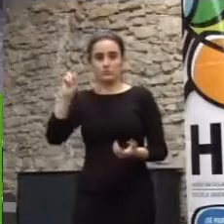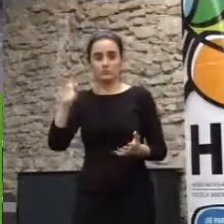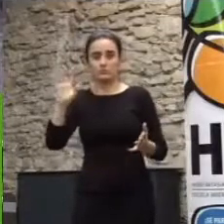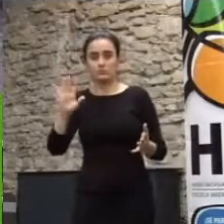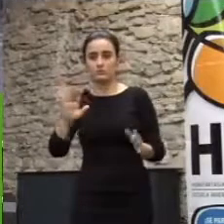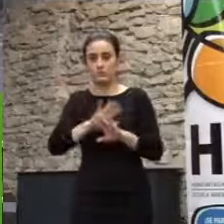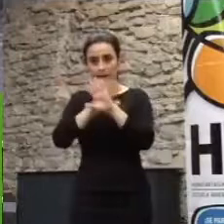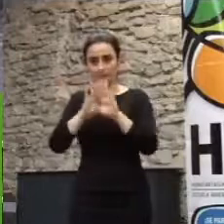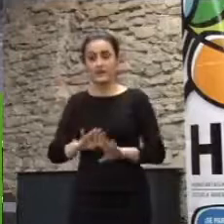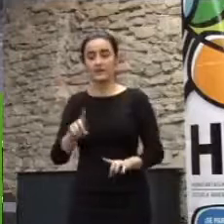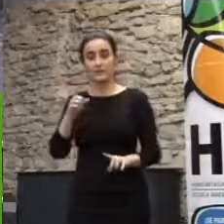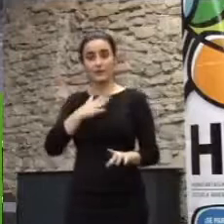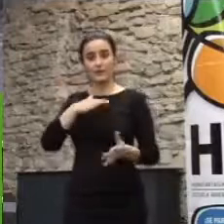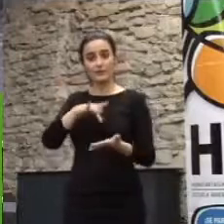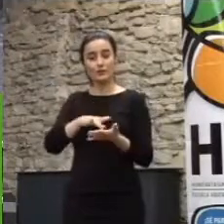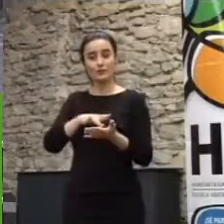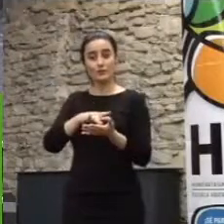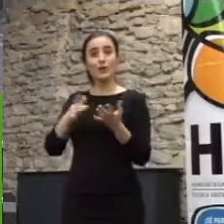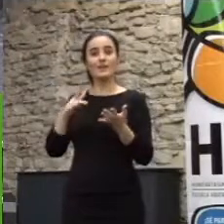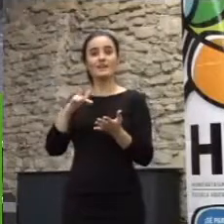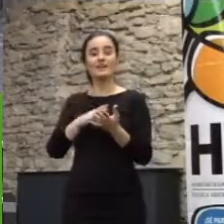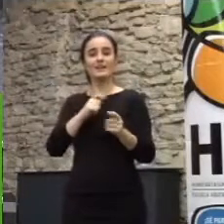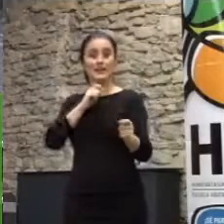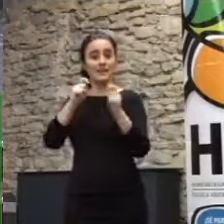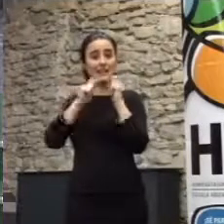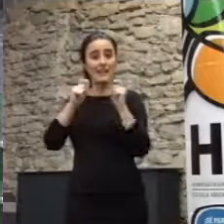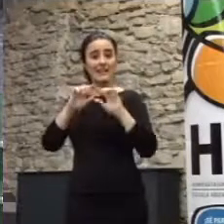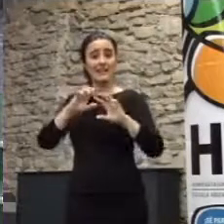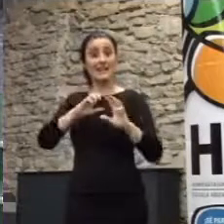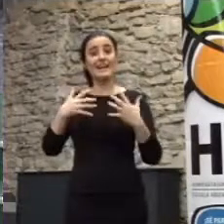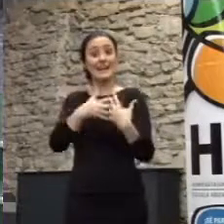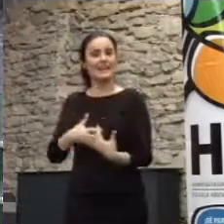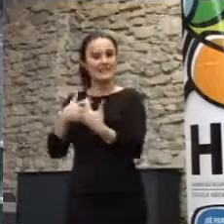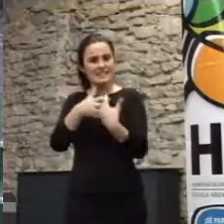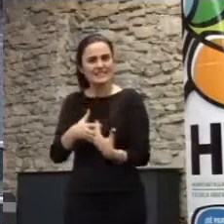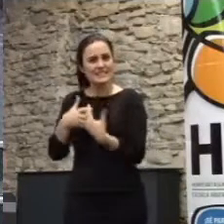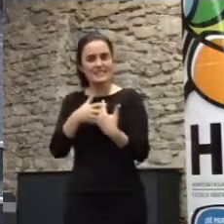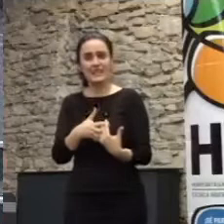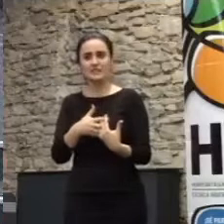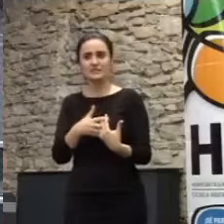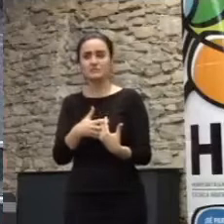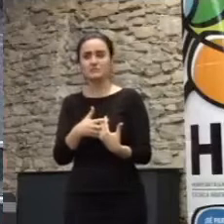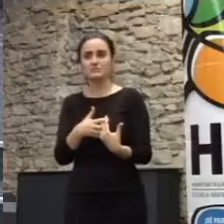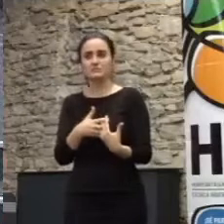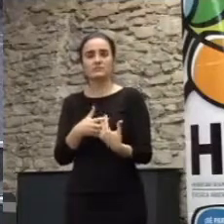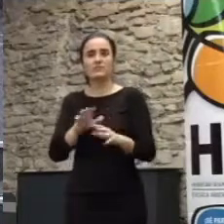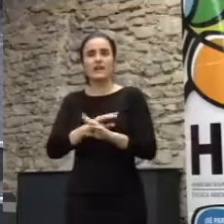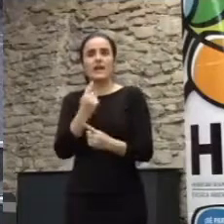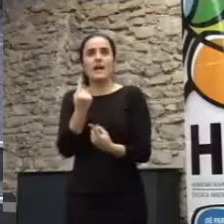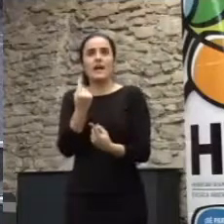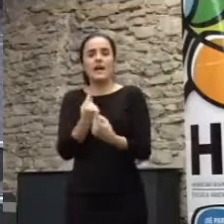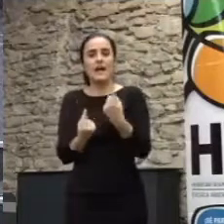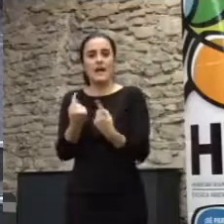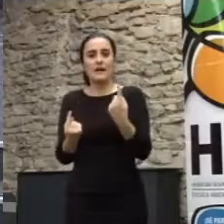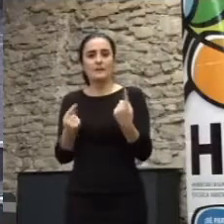a mí me tocó hacer la tesina en cuestión de medios de comunicación y guerras, y las guerras muchas veces, batallas, se plantean